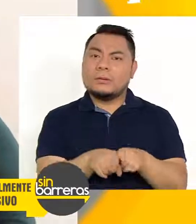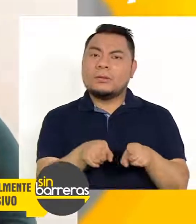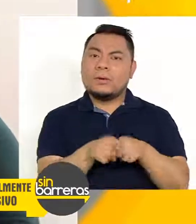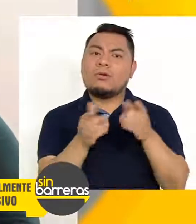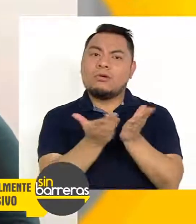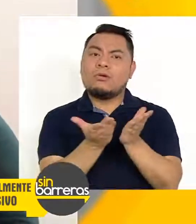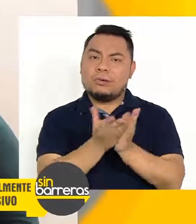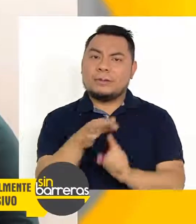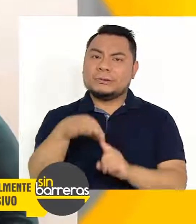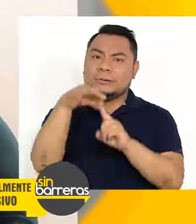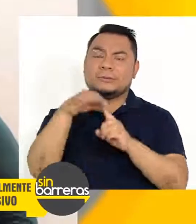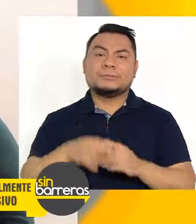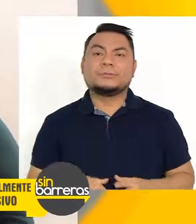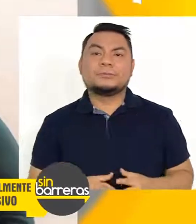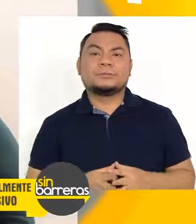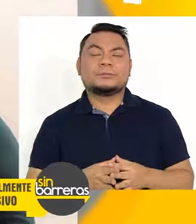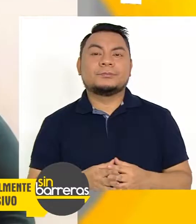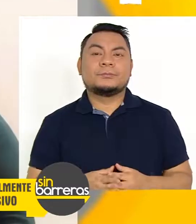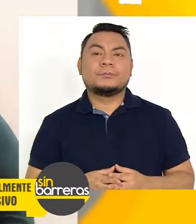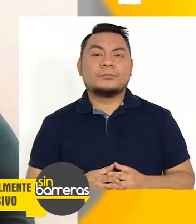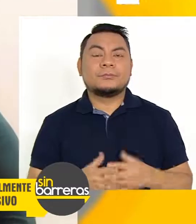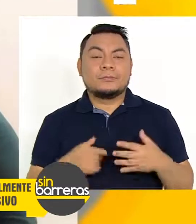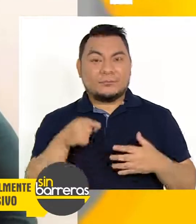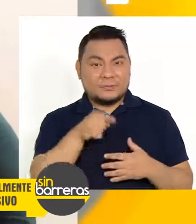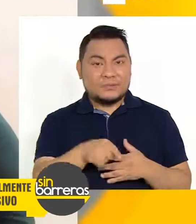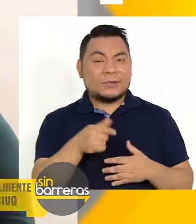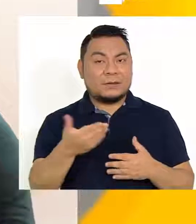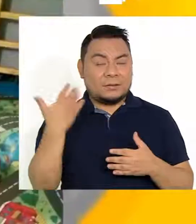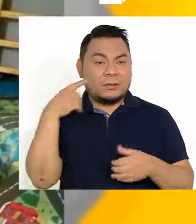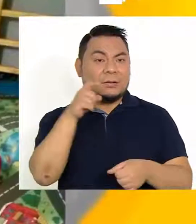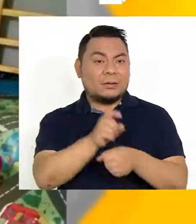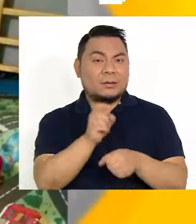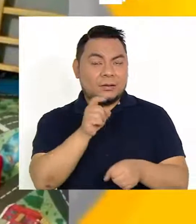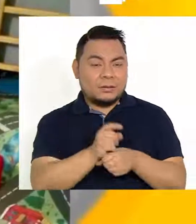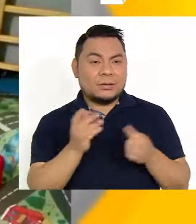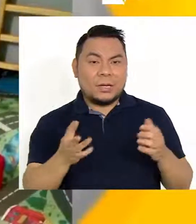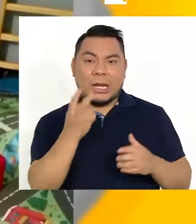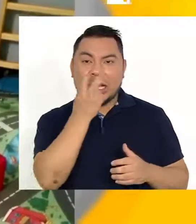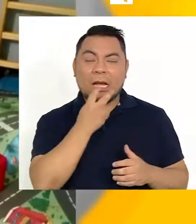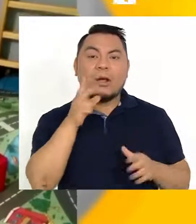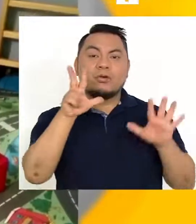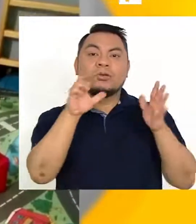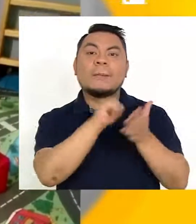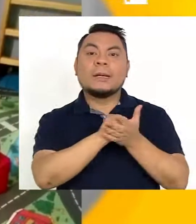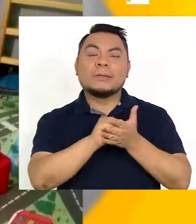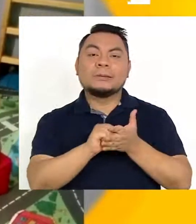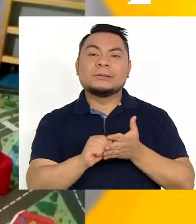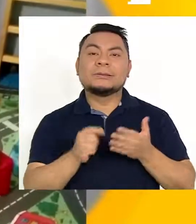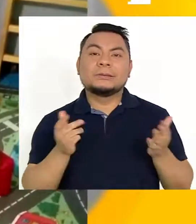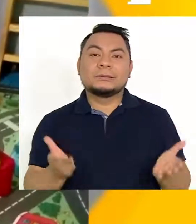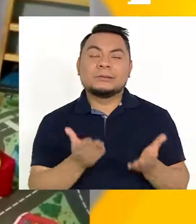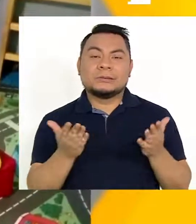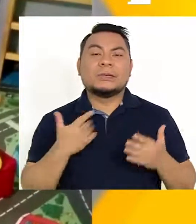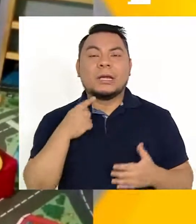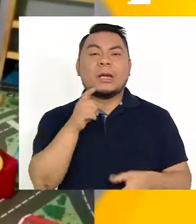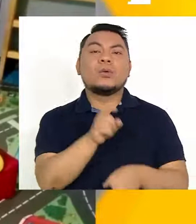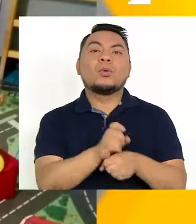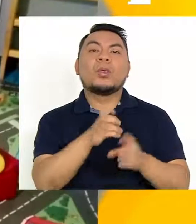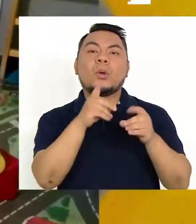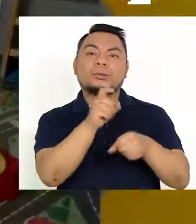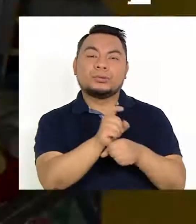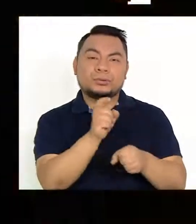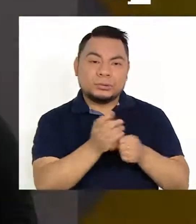igual en un colegio especial. Él llevaba terapias desde los 8 meses, lo que es terapia